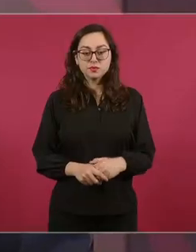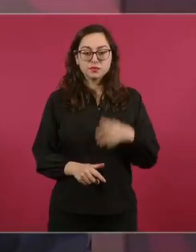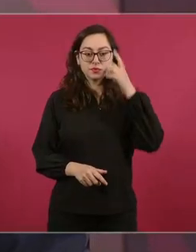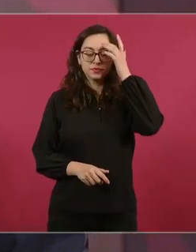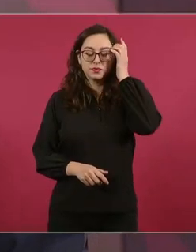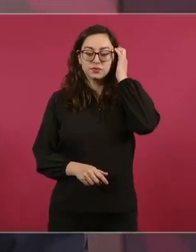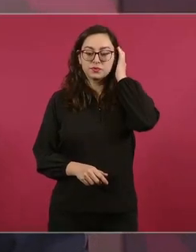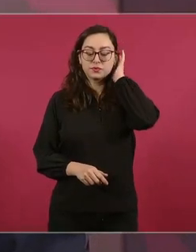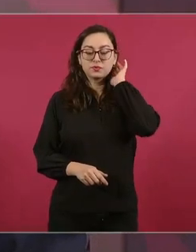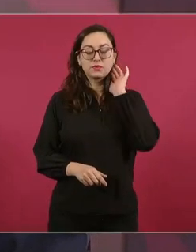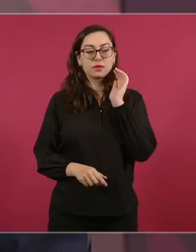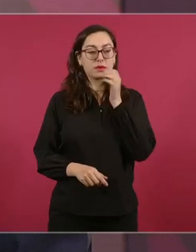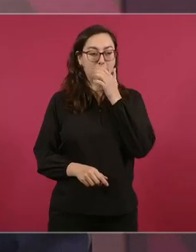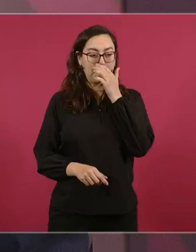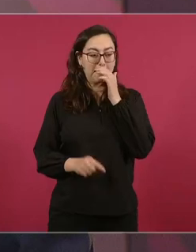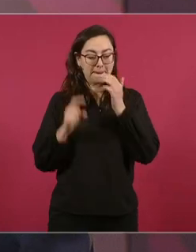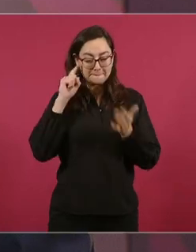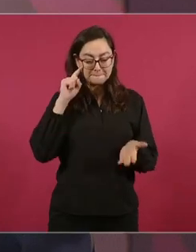Salinas